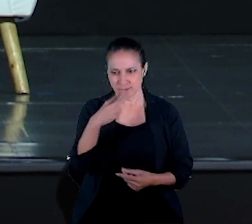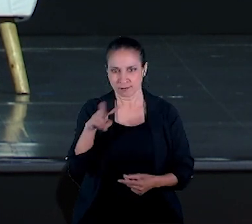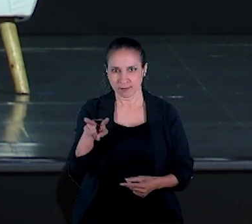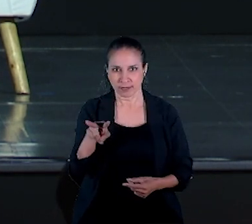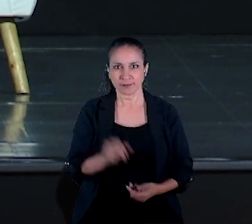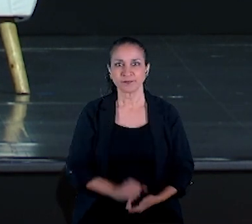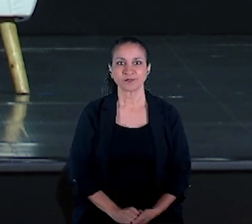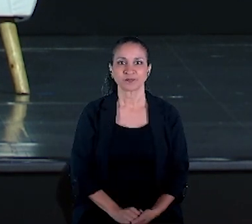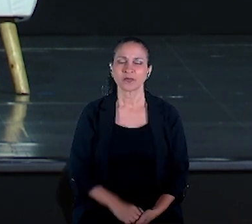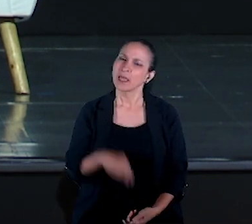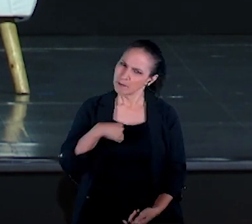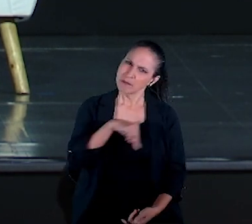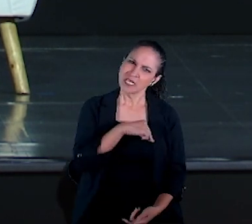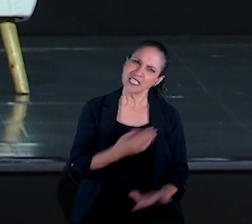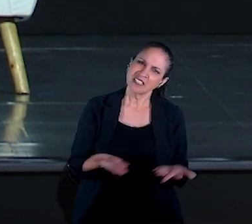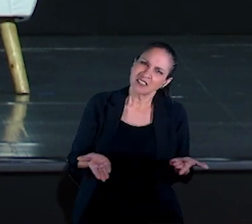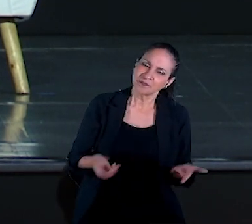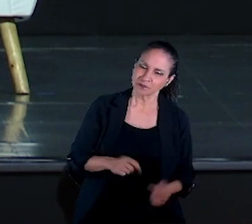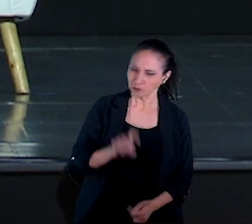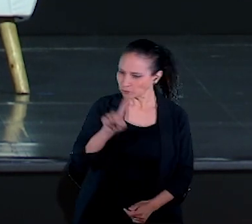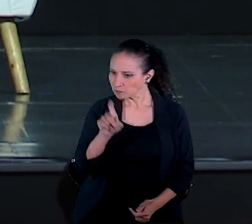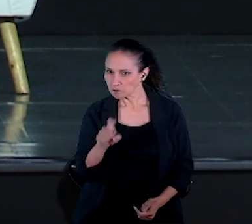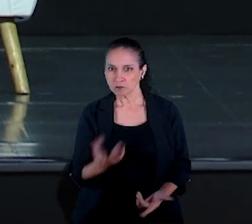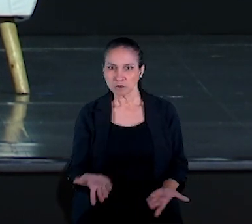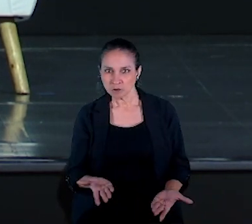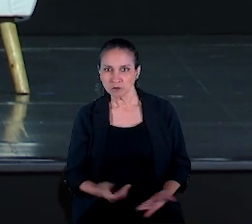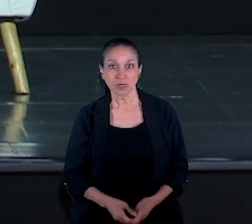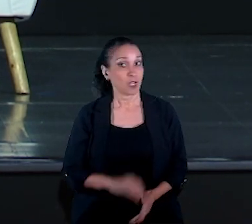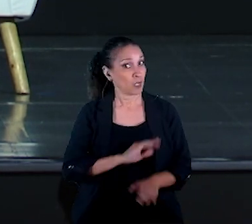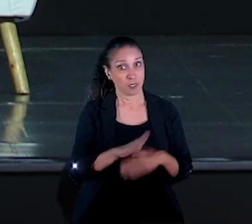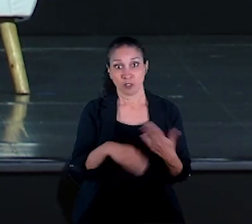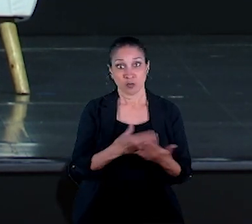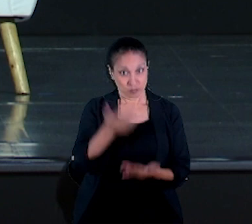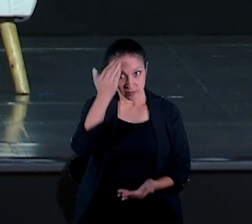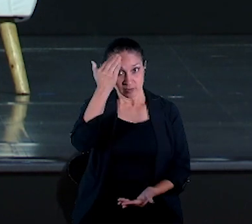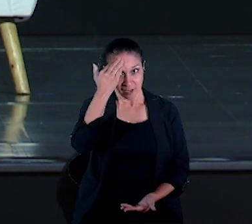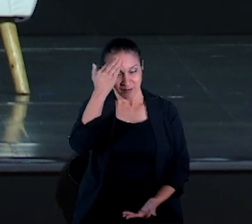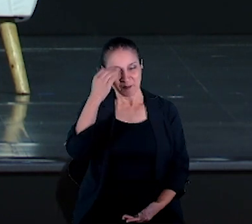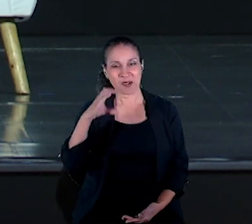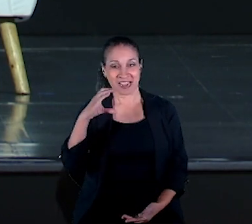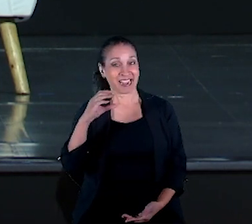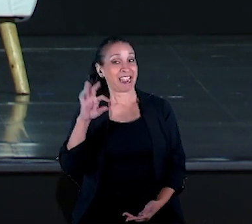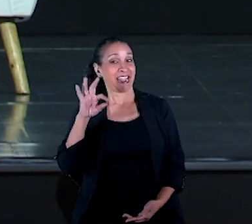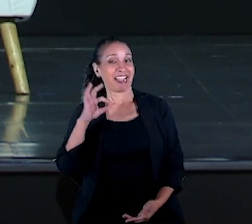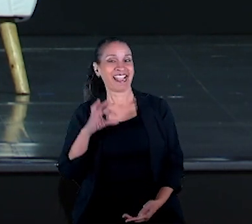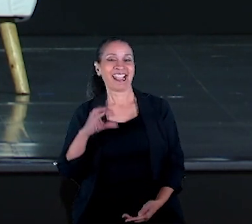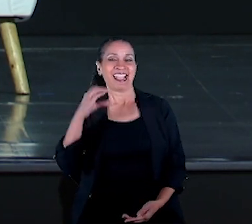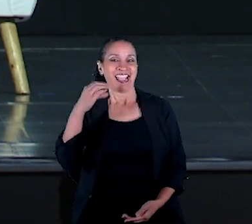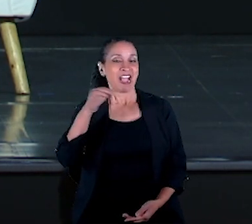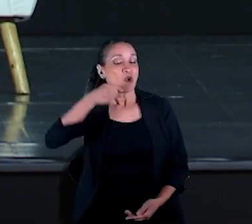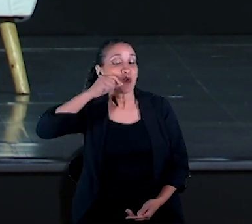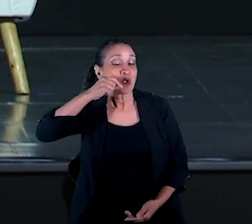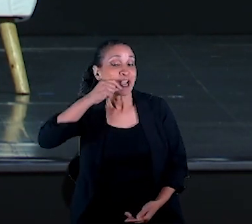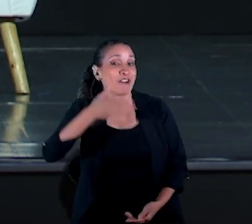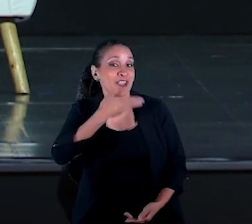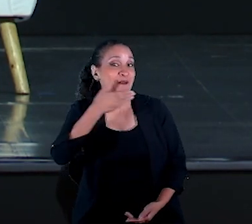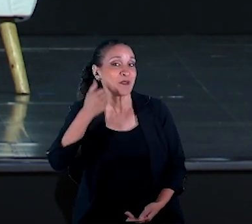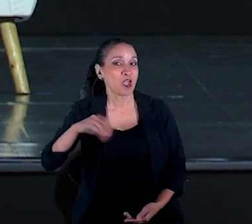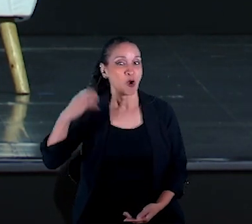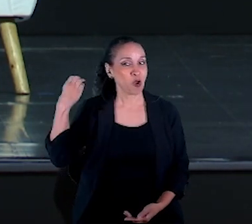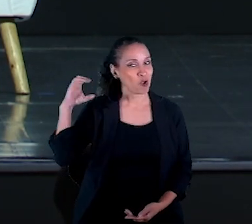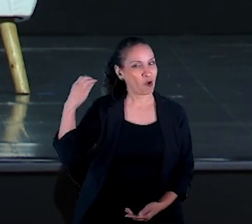ministra todos sabemos que el mejor café del mundo lo produce Colombia